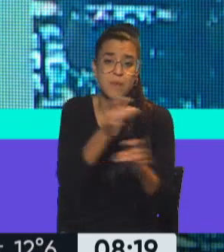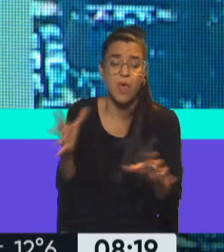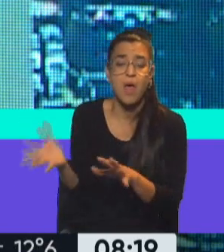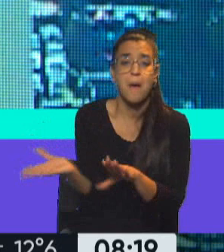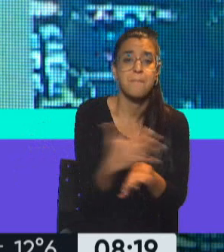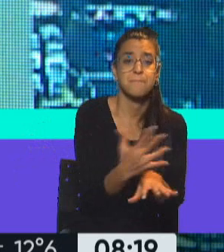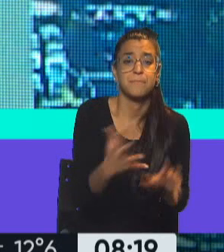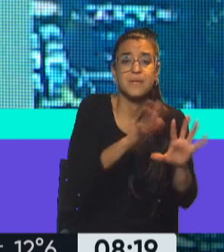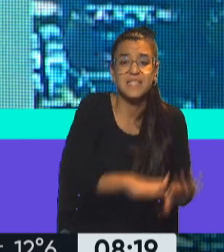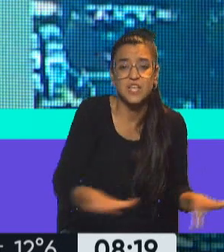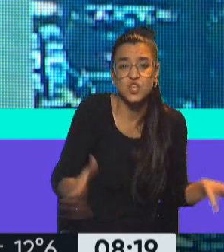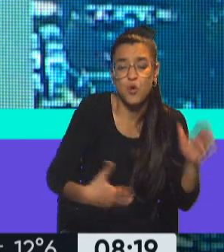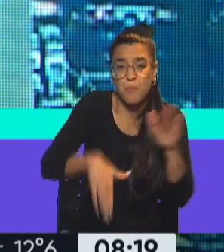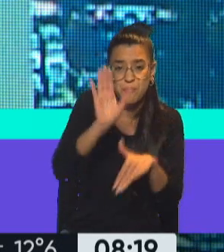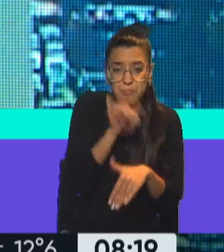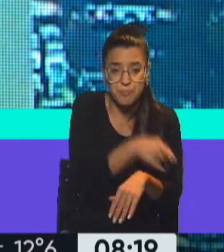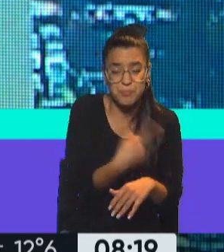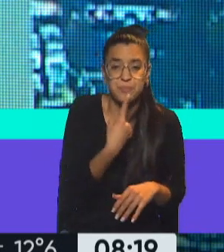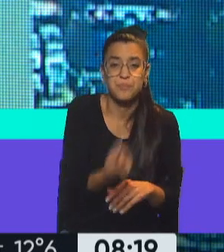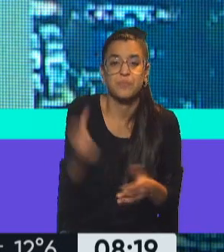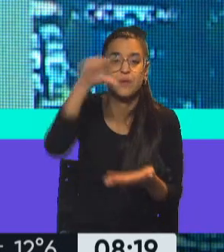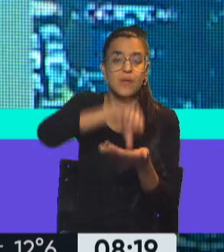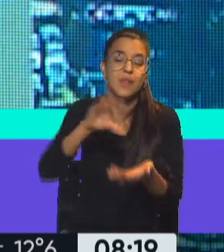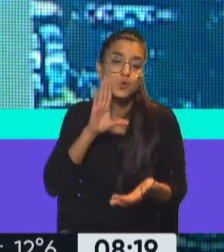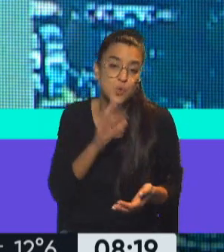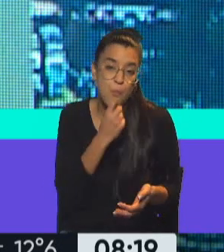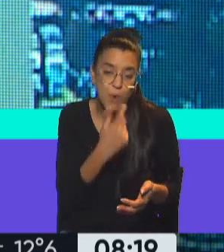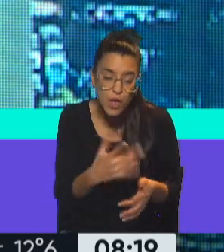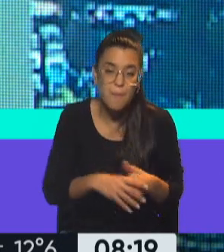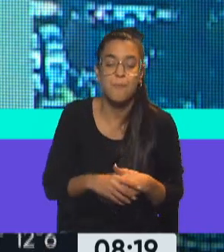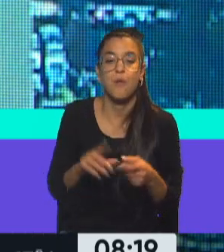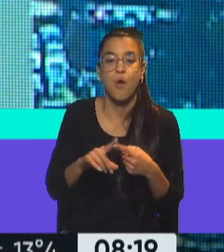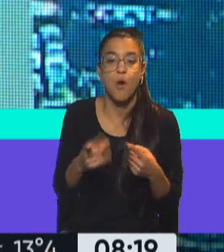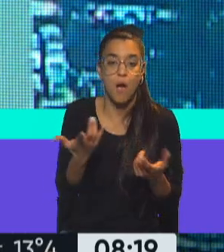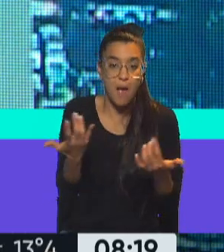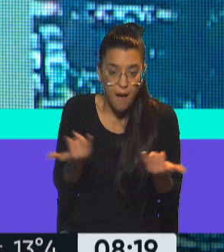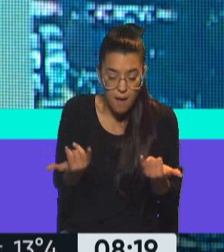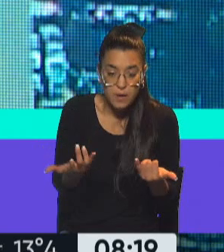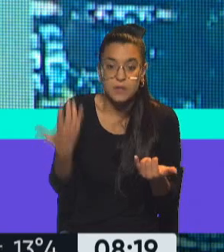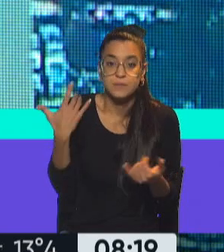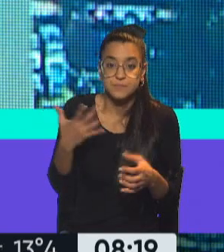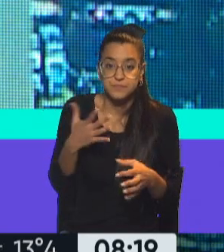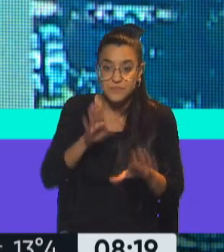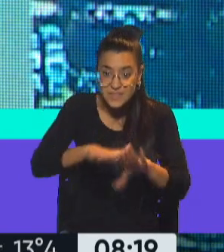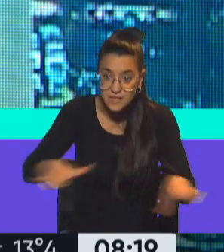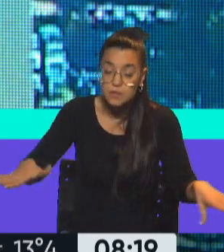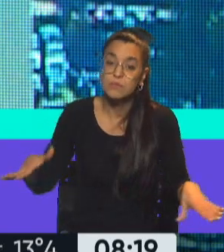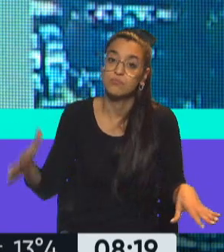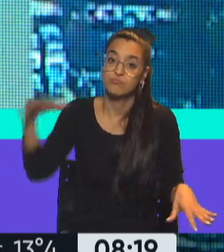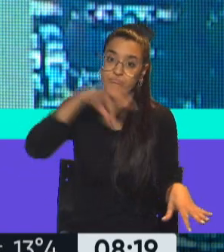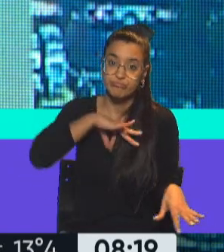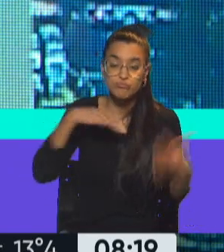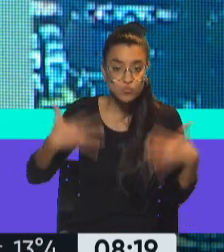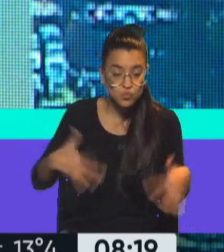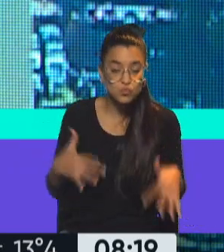más hacia los niños y de hecho en países como en Estados Unidos ha habido o tienen un número de niños afectados muy importante